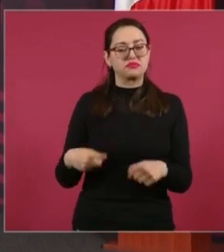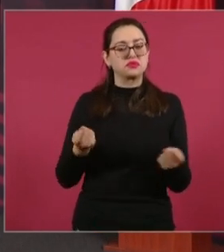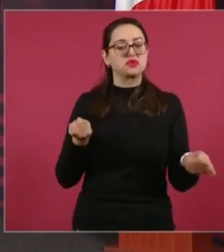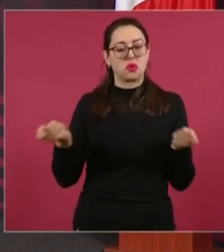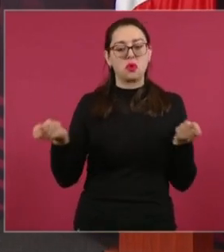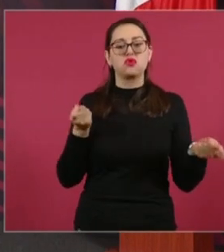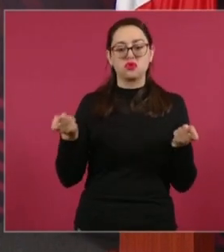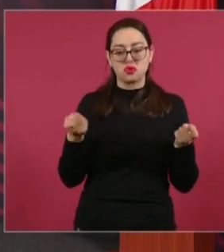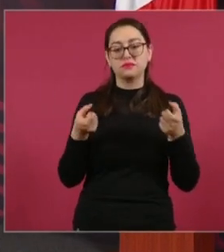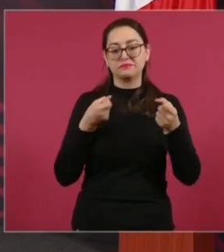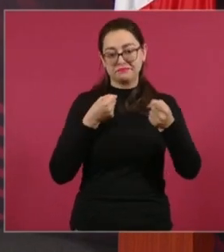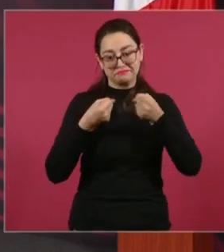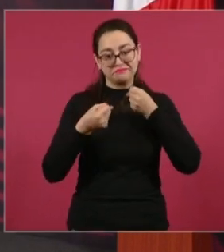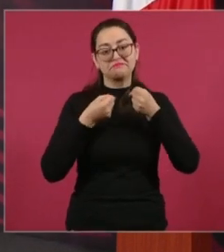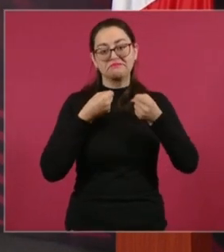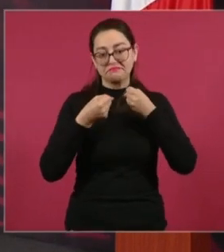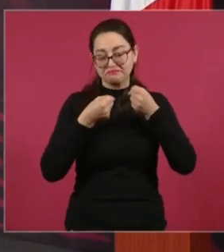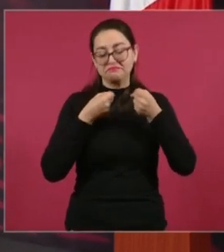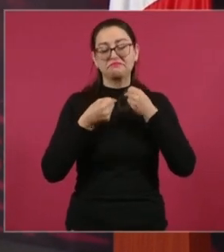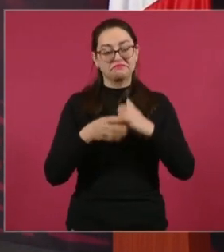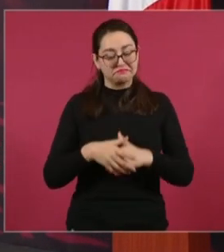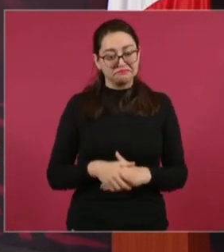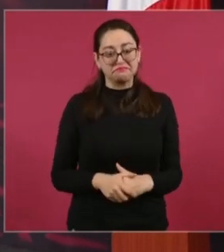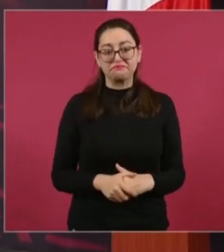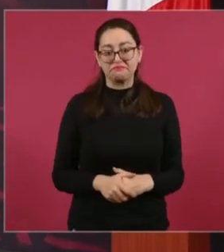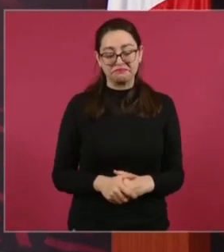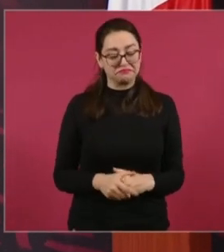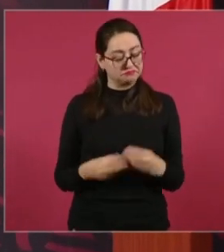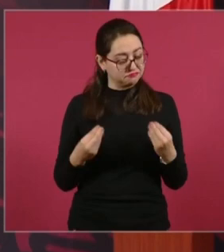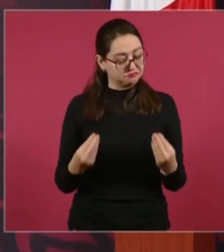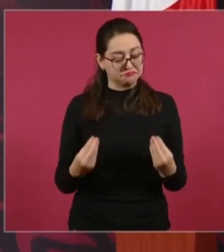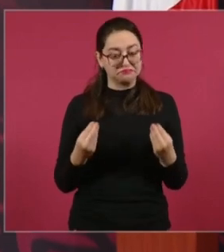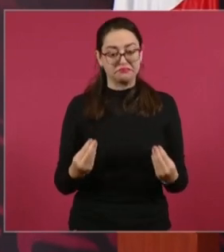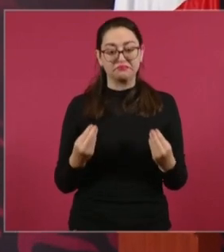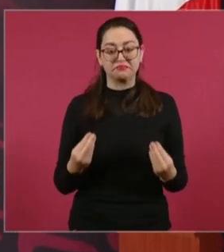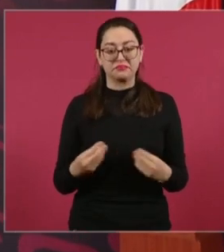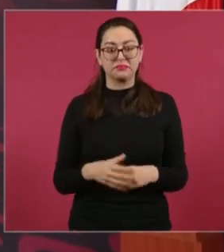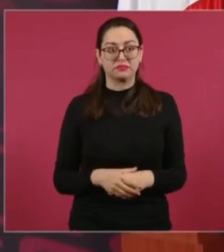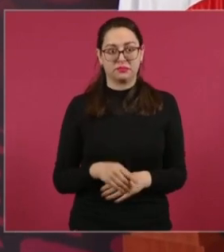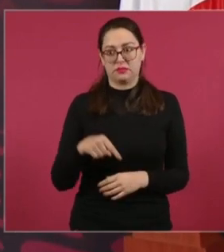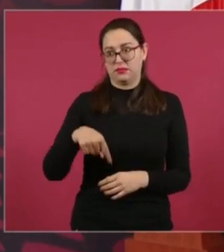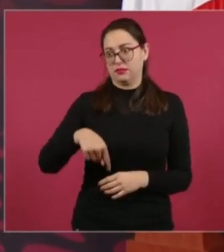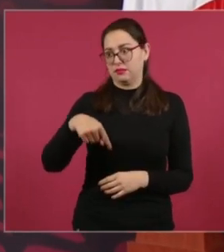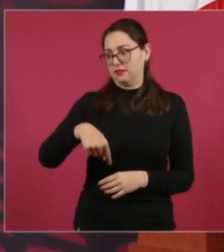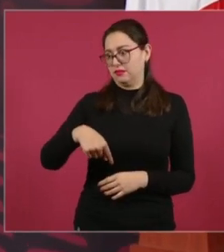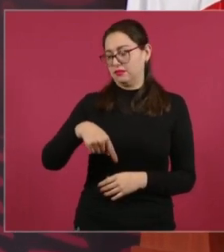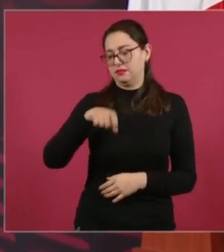en el manejo de los medios y aquí también,